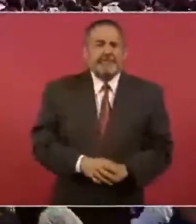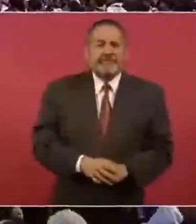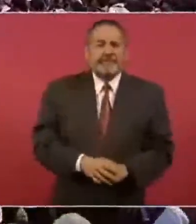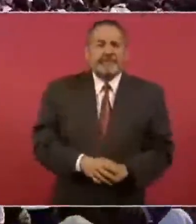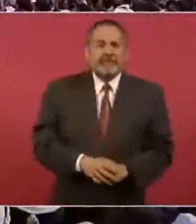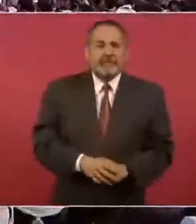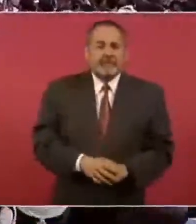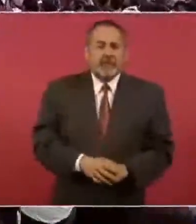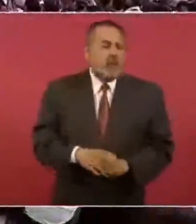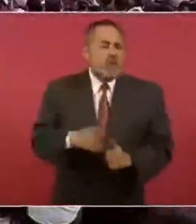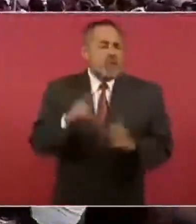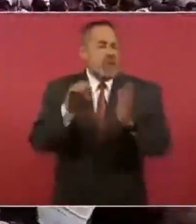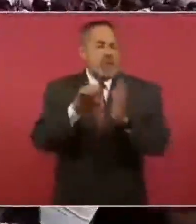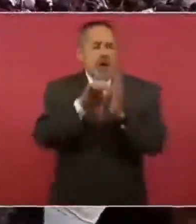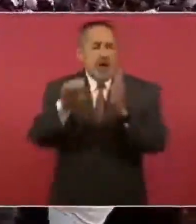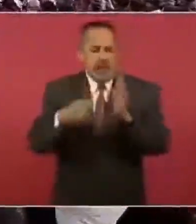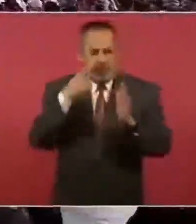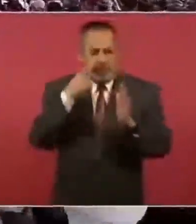Por ejemplo,